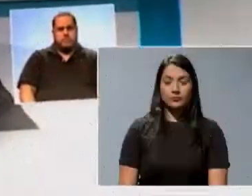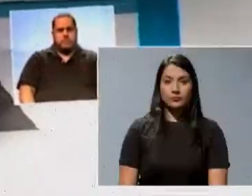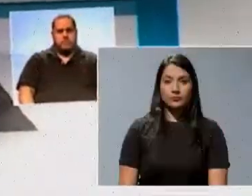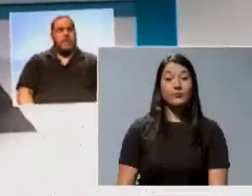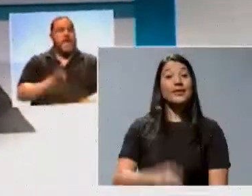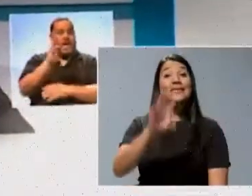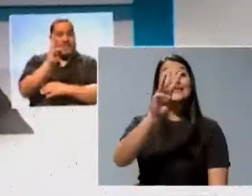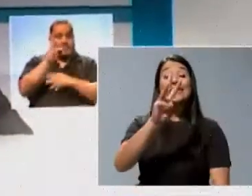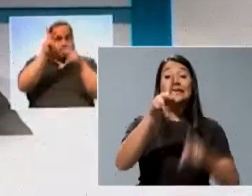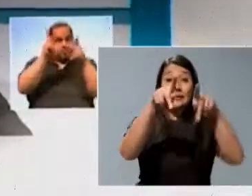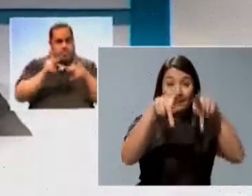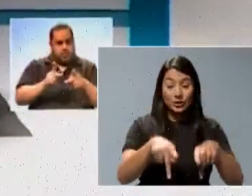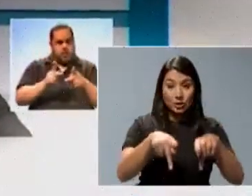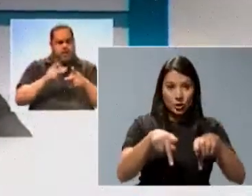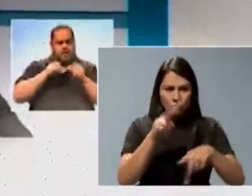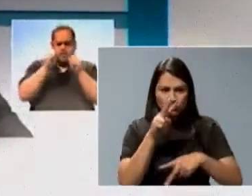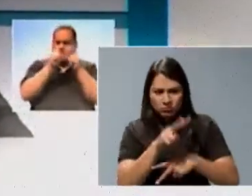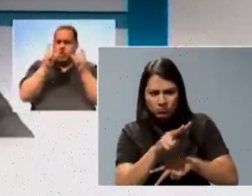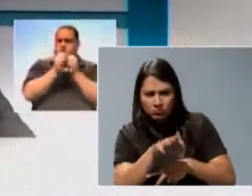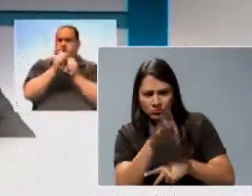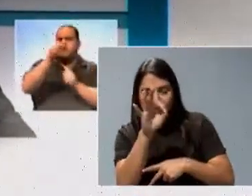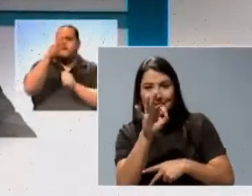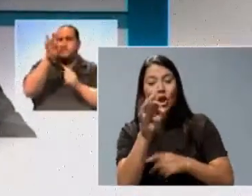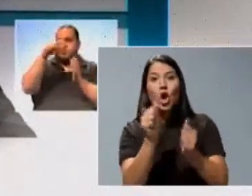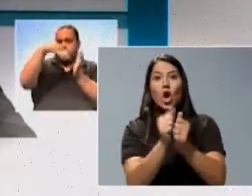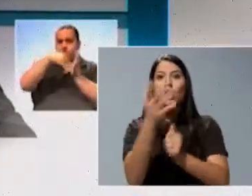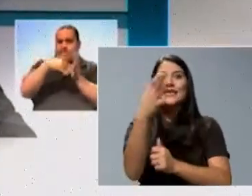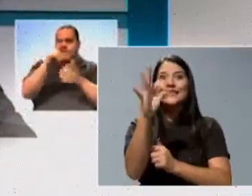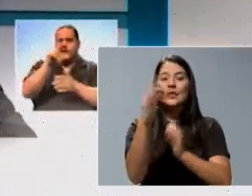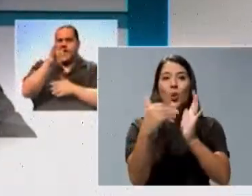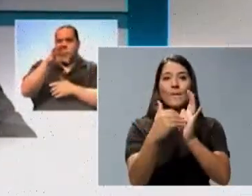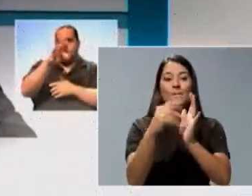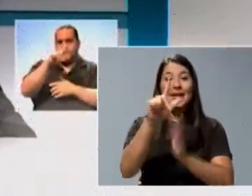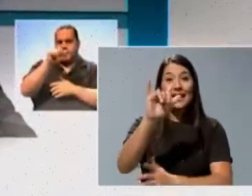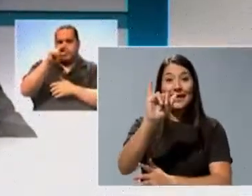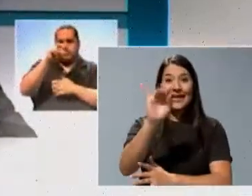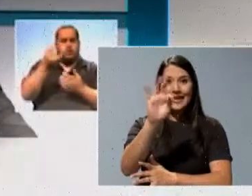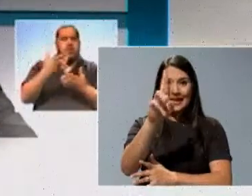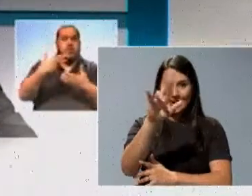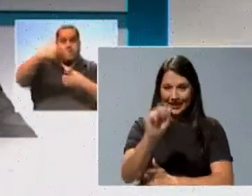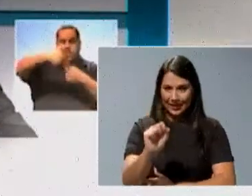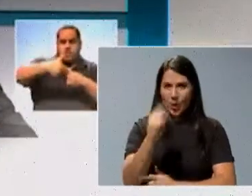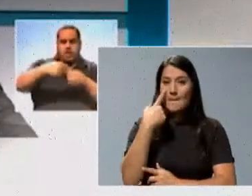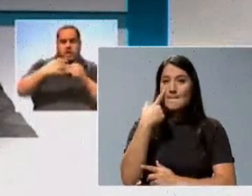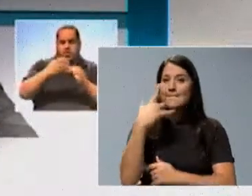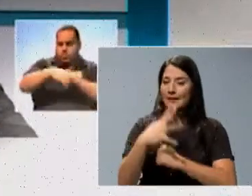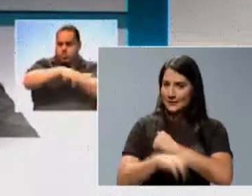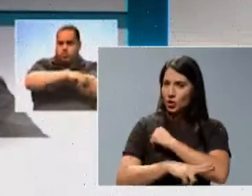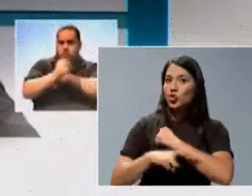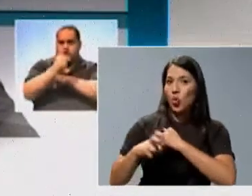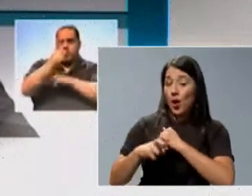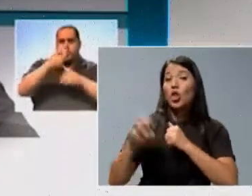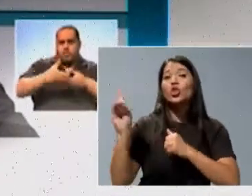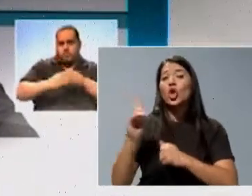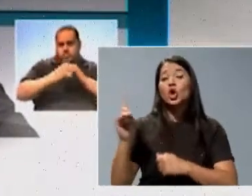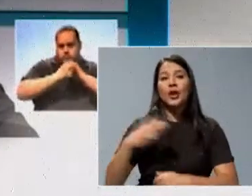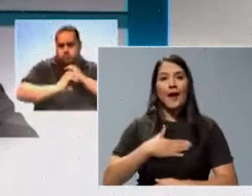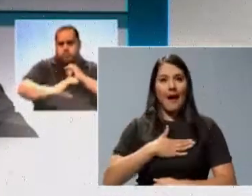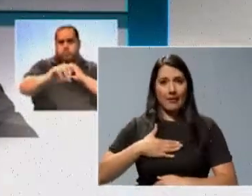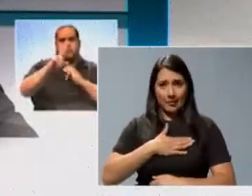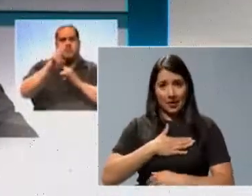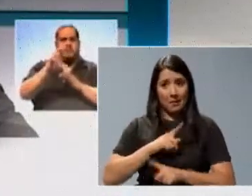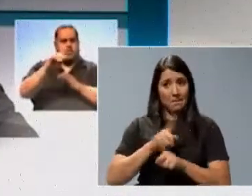Seis personas que fueron sorprendidas con 19.000 litros de combustible aparentemente robado de un poliducto de Recope en Atenas fueron